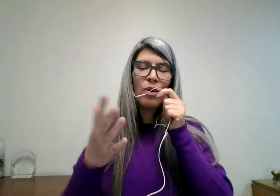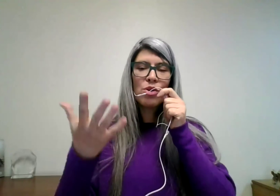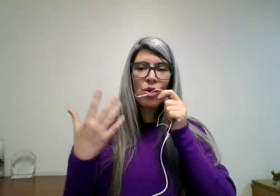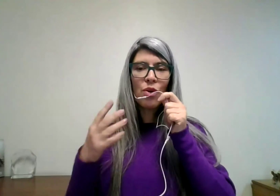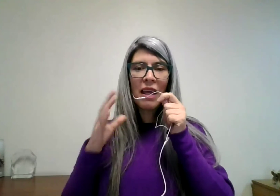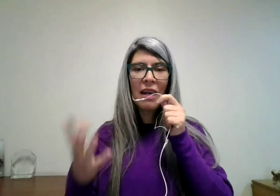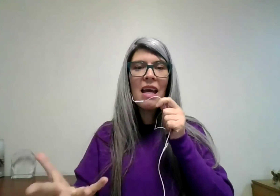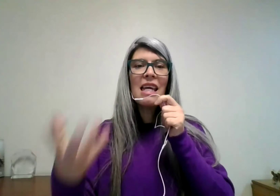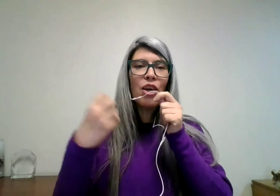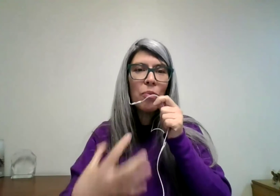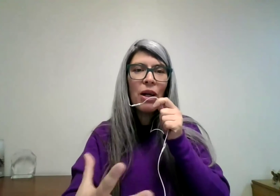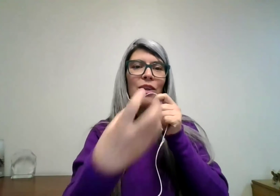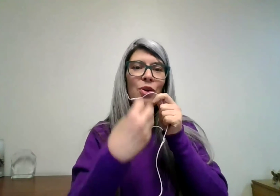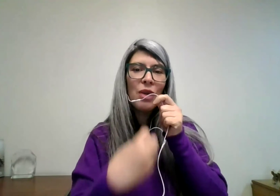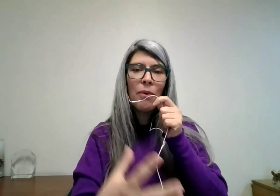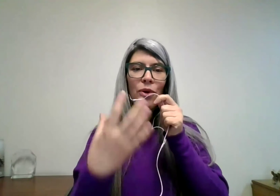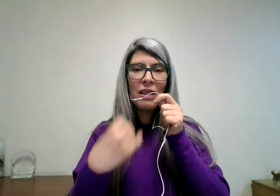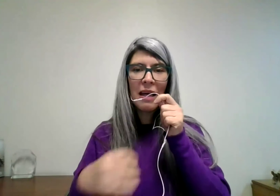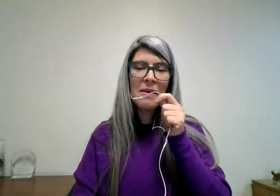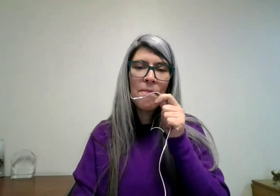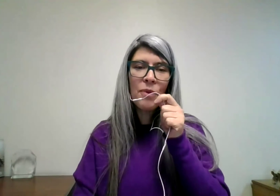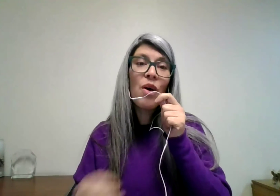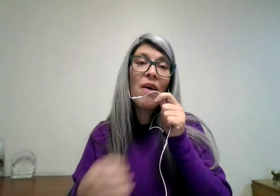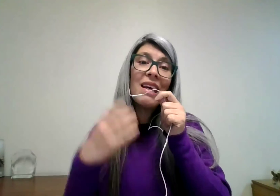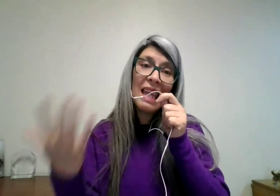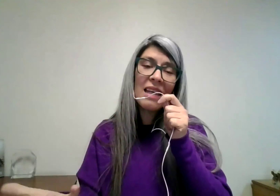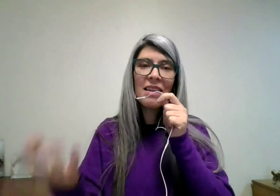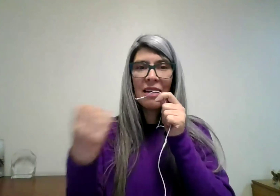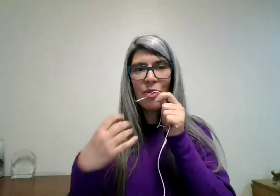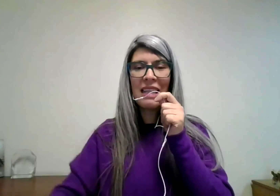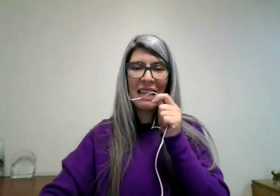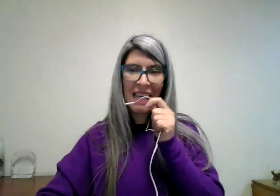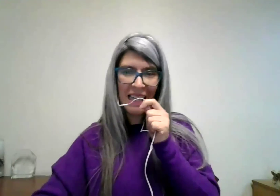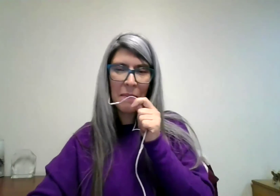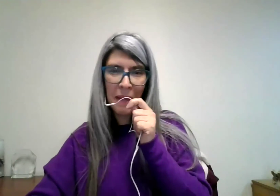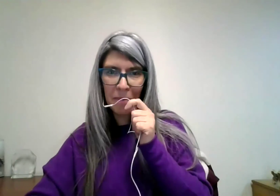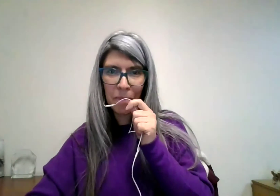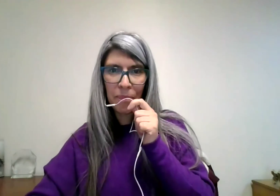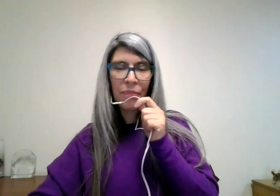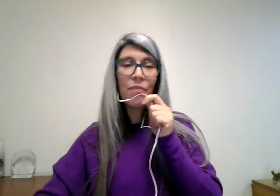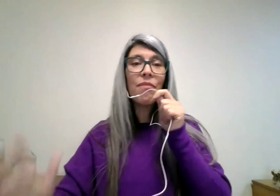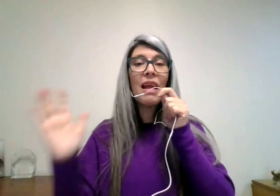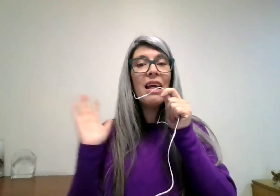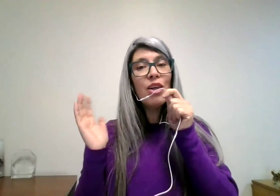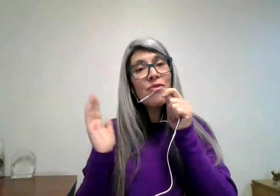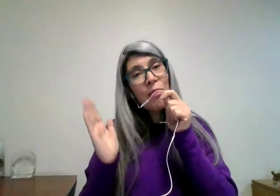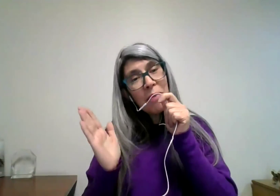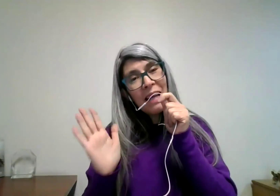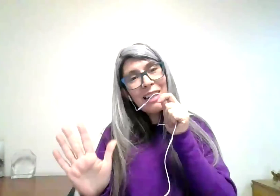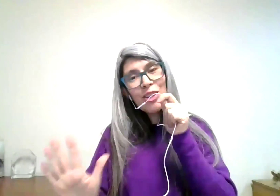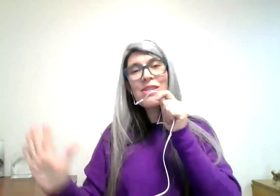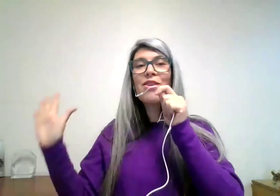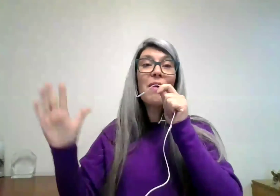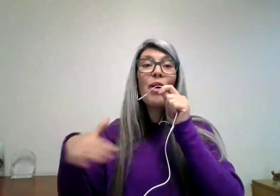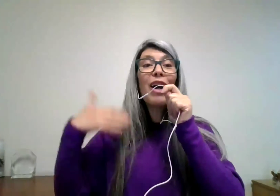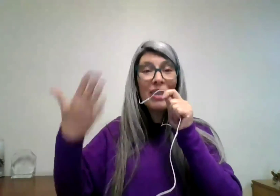educadora o educador sordo vayan incorporando de a poco estas nuevas ideas y estas nuevas estrategias también. Los vamos a